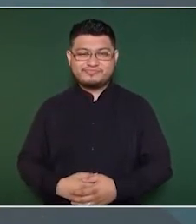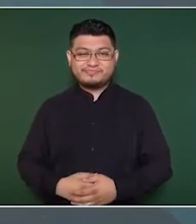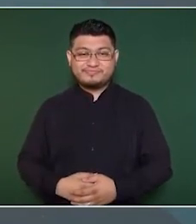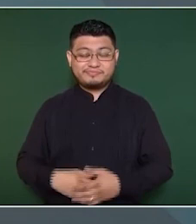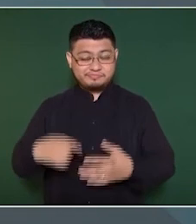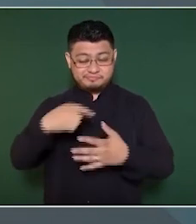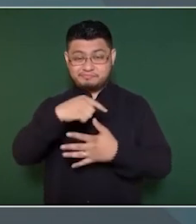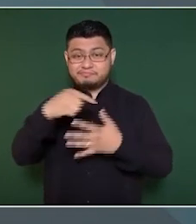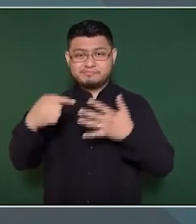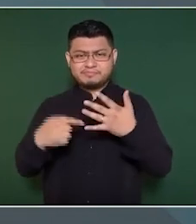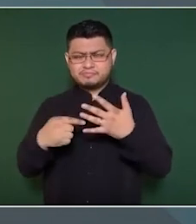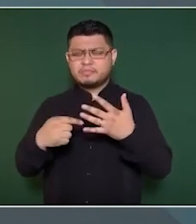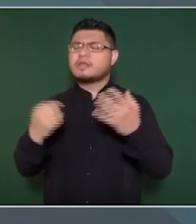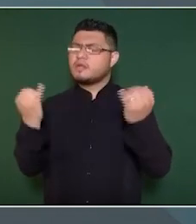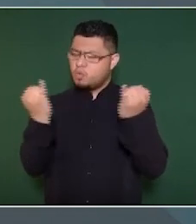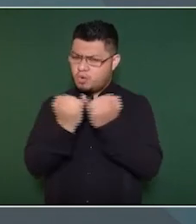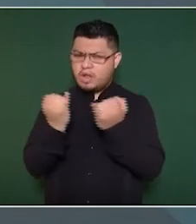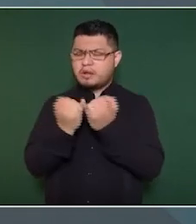comisarios ejidales,